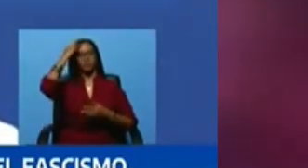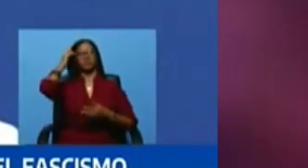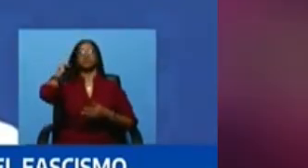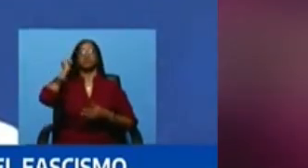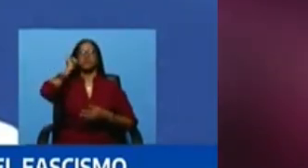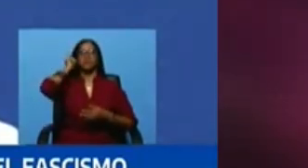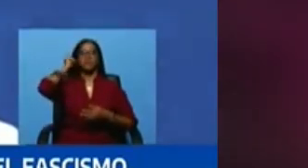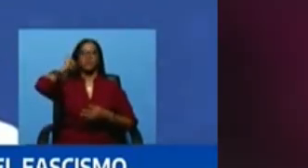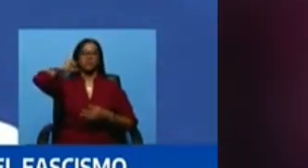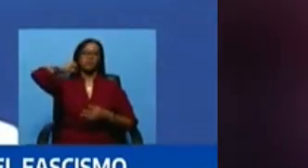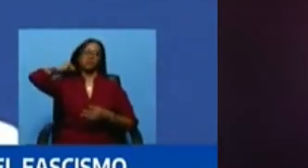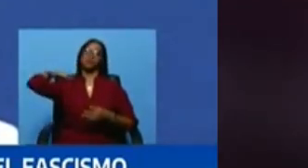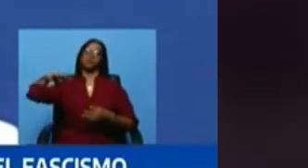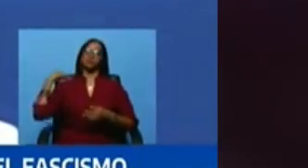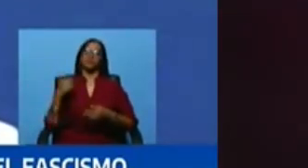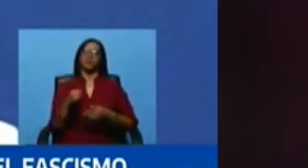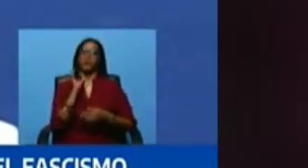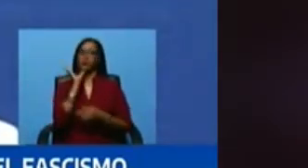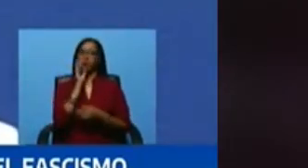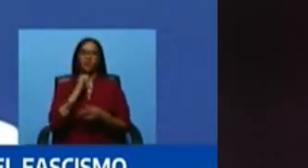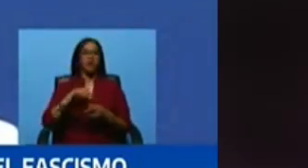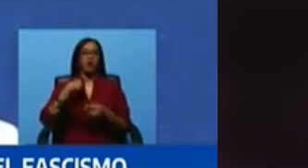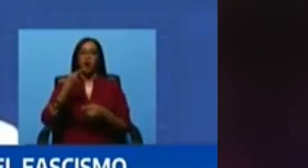No dejaron alternativa.